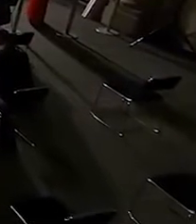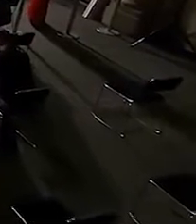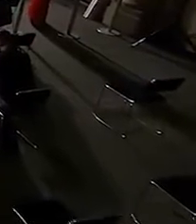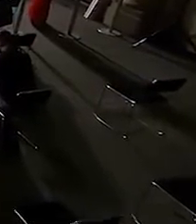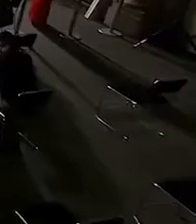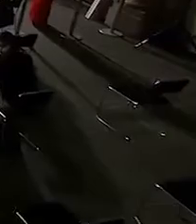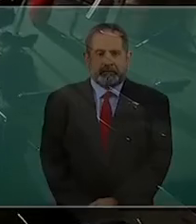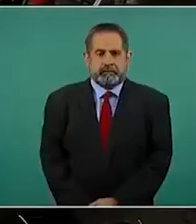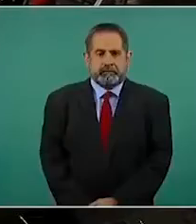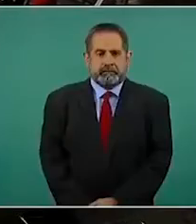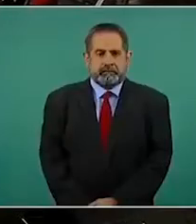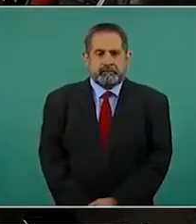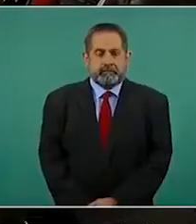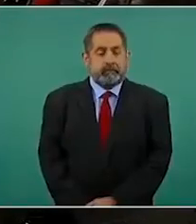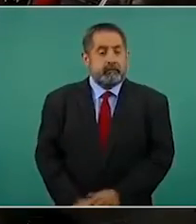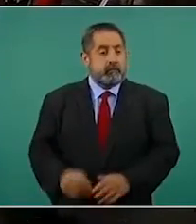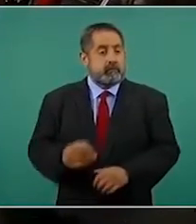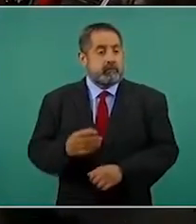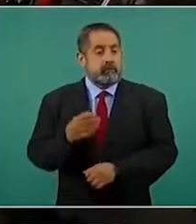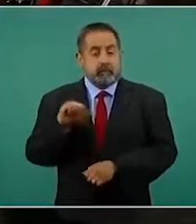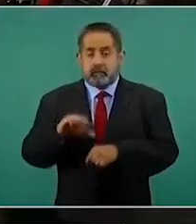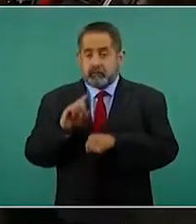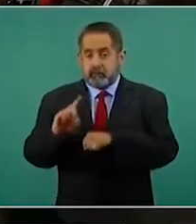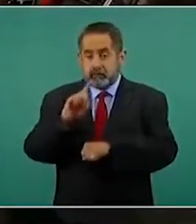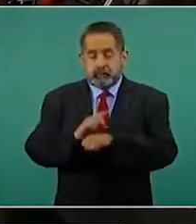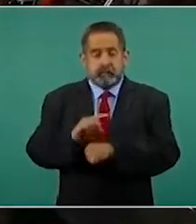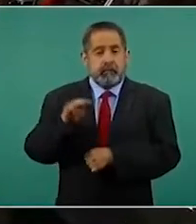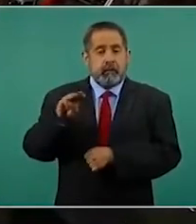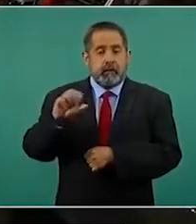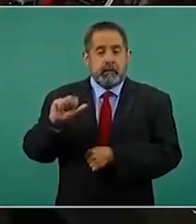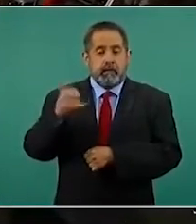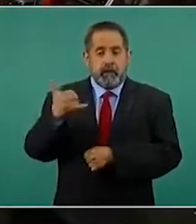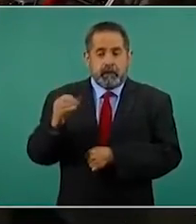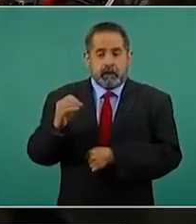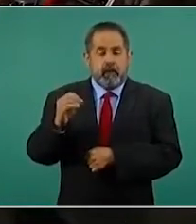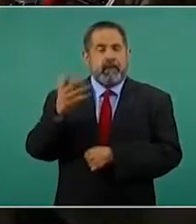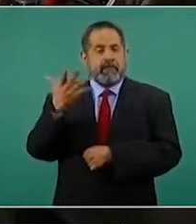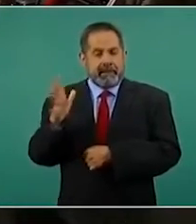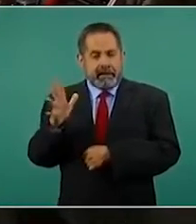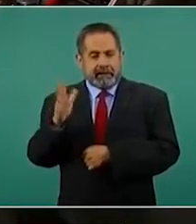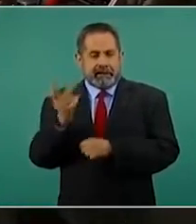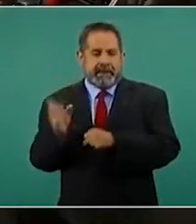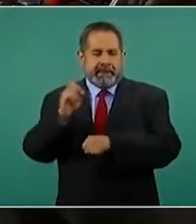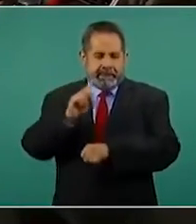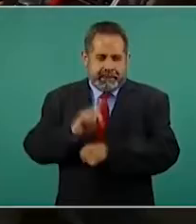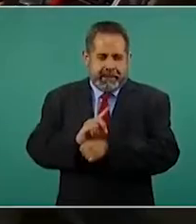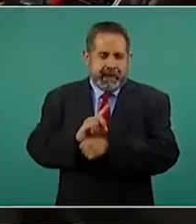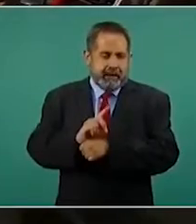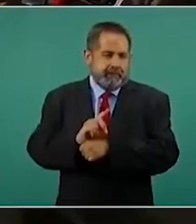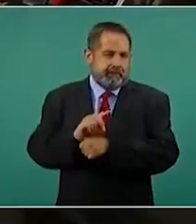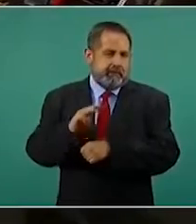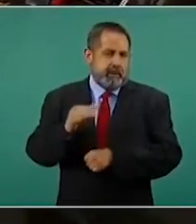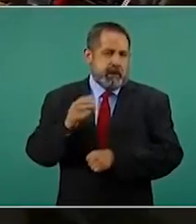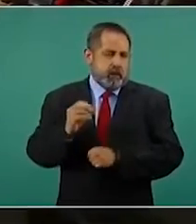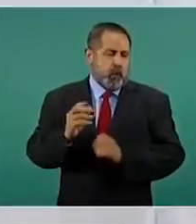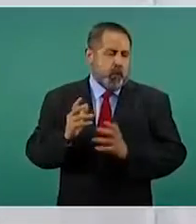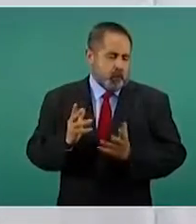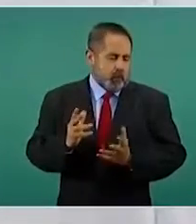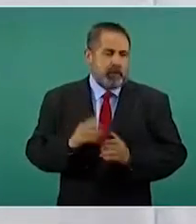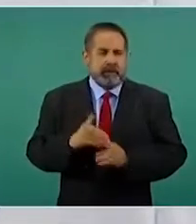lunes 10 de mayo enviamos nuestra